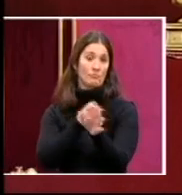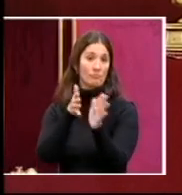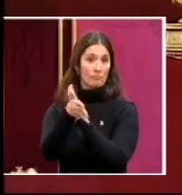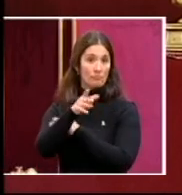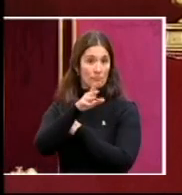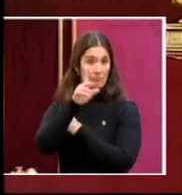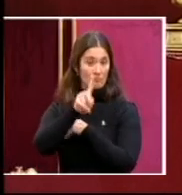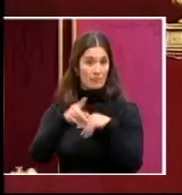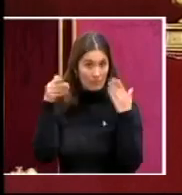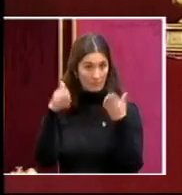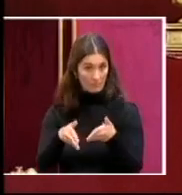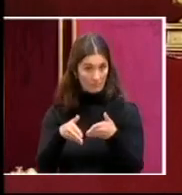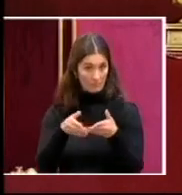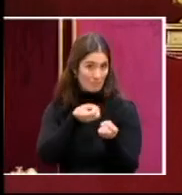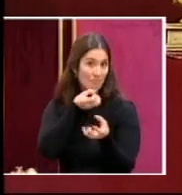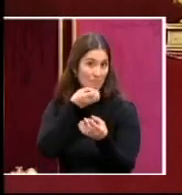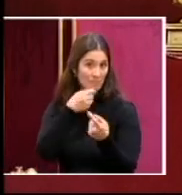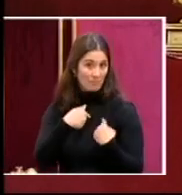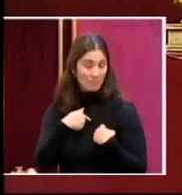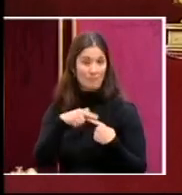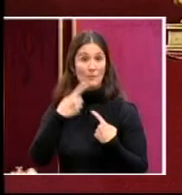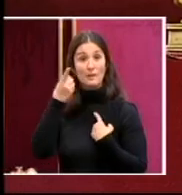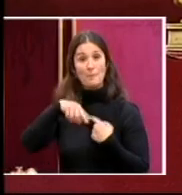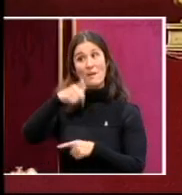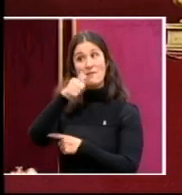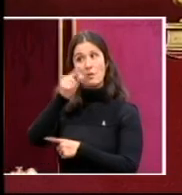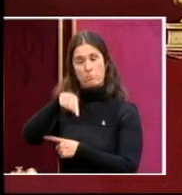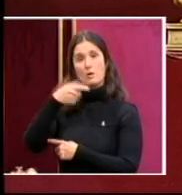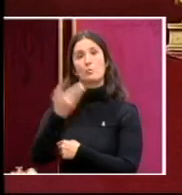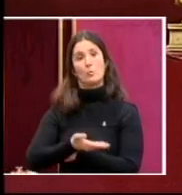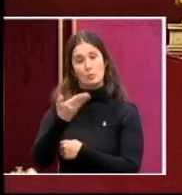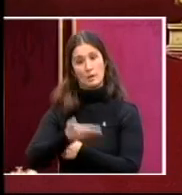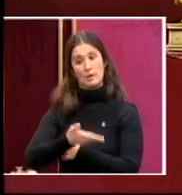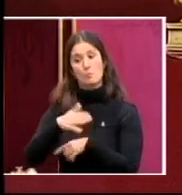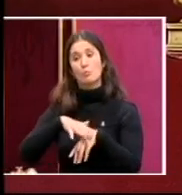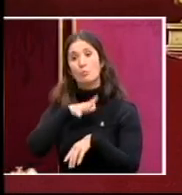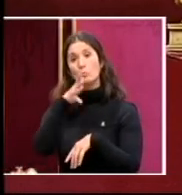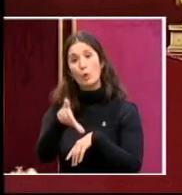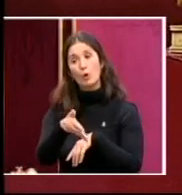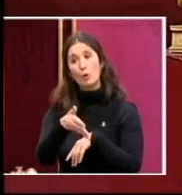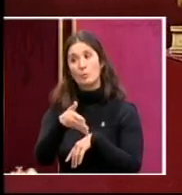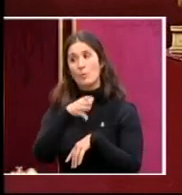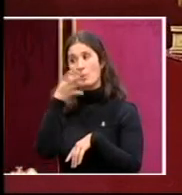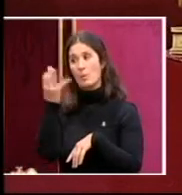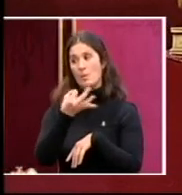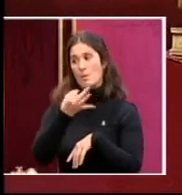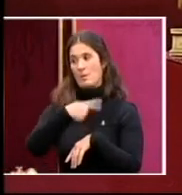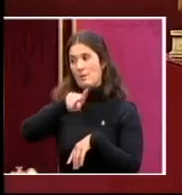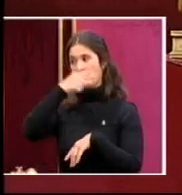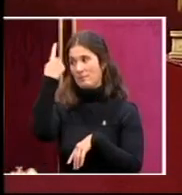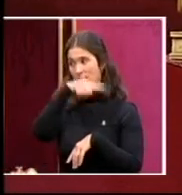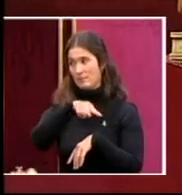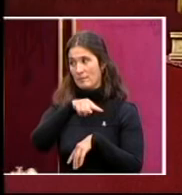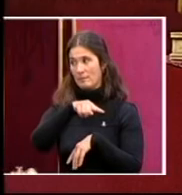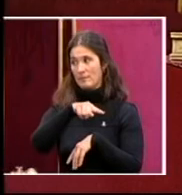intervención. Dicho esto, la evaluación también es fundamental por algo que hay que tener en consideración, y